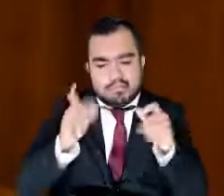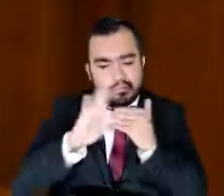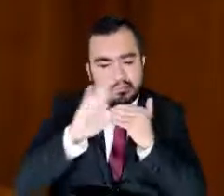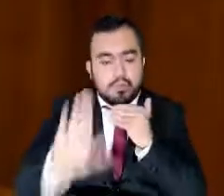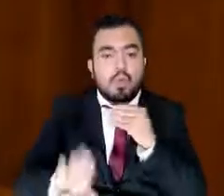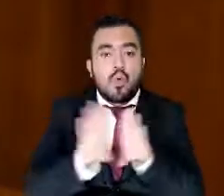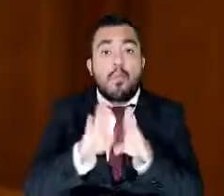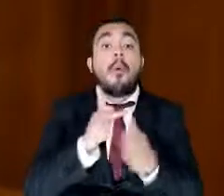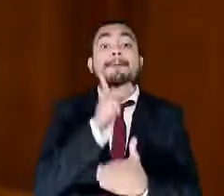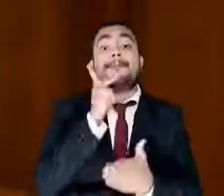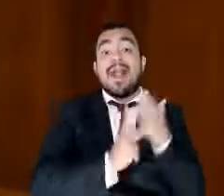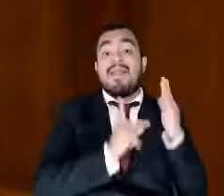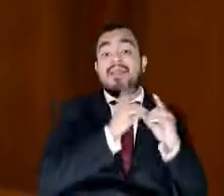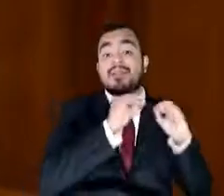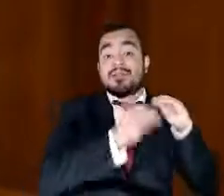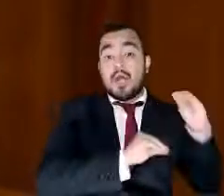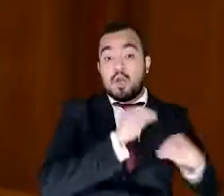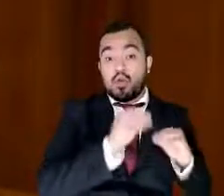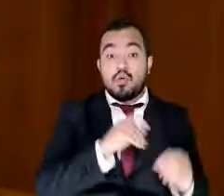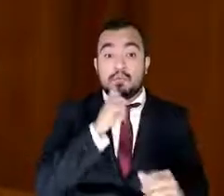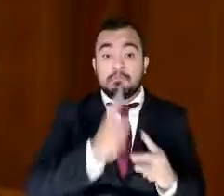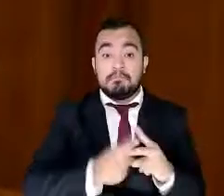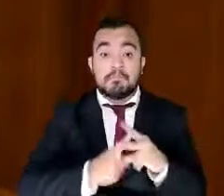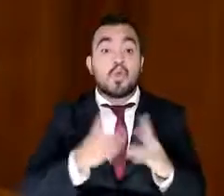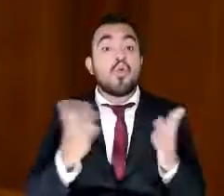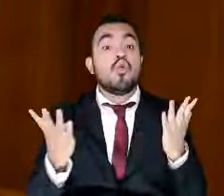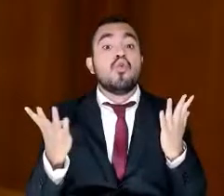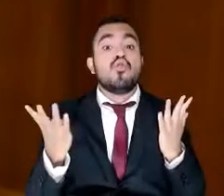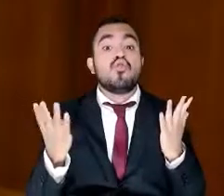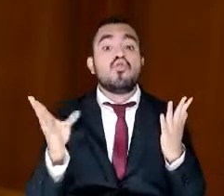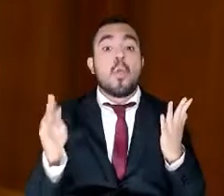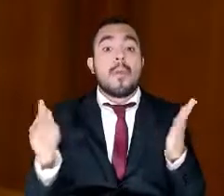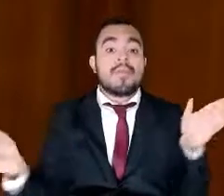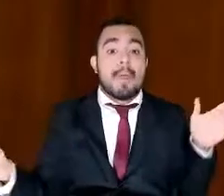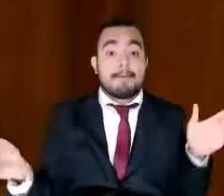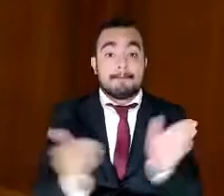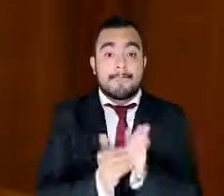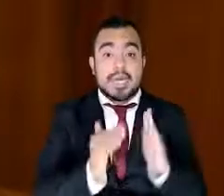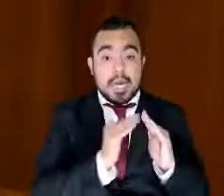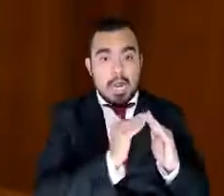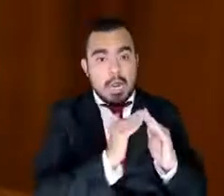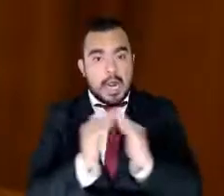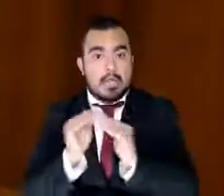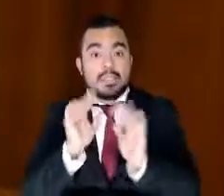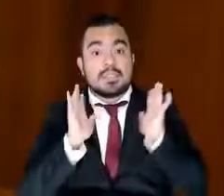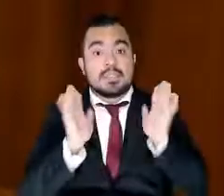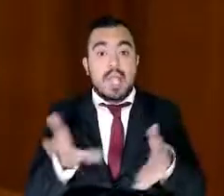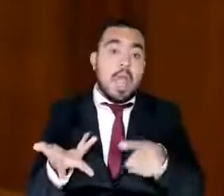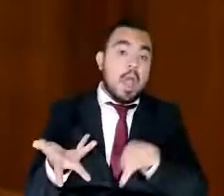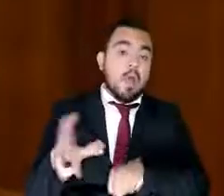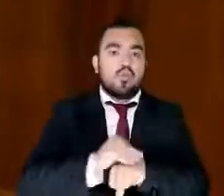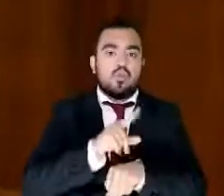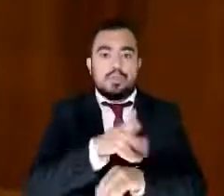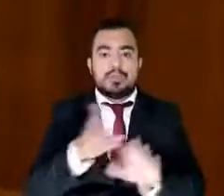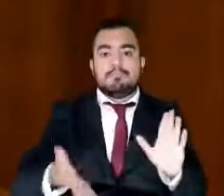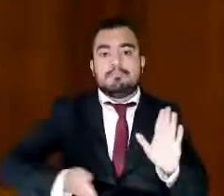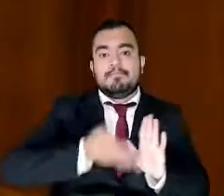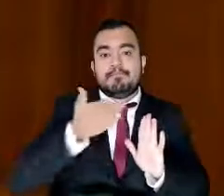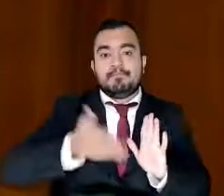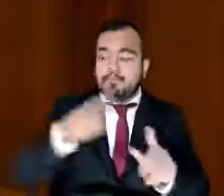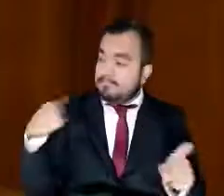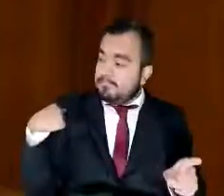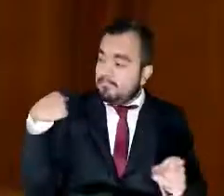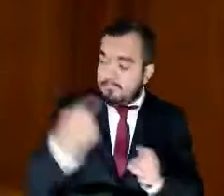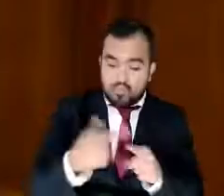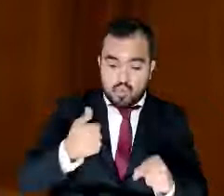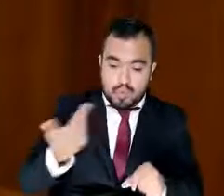urbanos municipales. De las cerca de 90,000 viviendas que hemos autorizado, que se han construido en lo que va de la